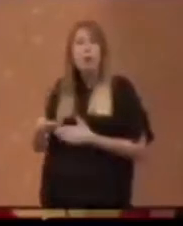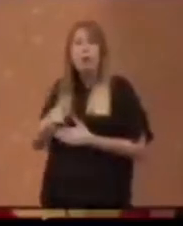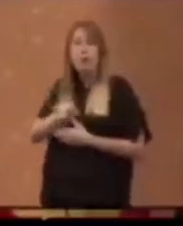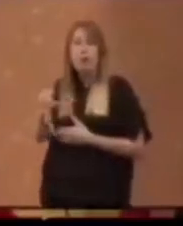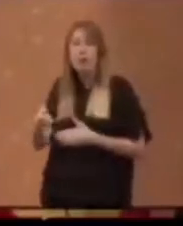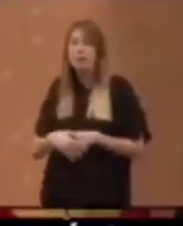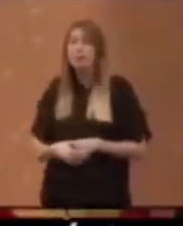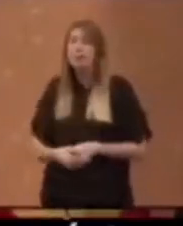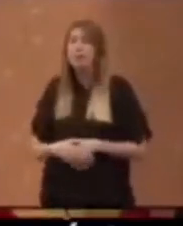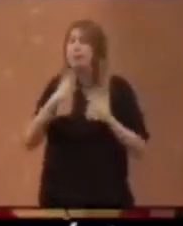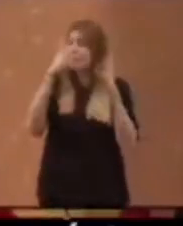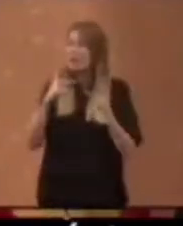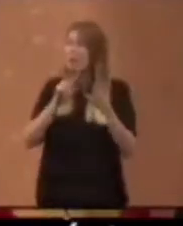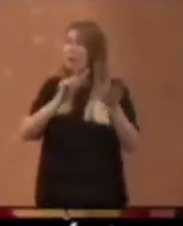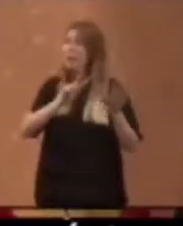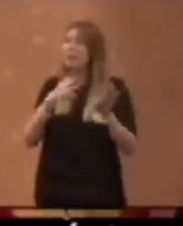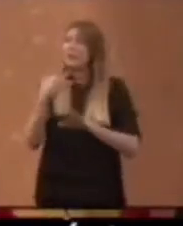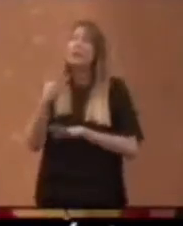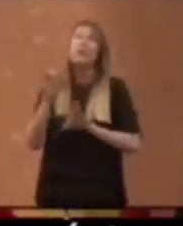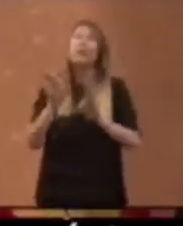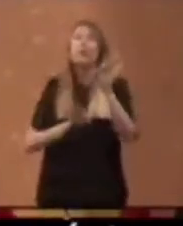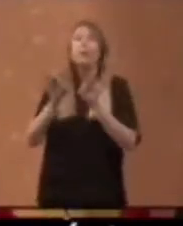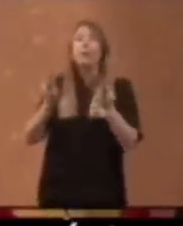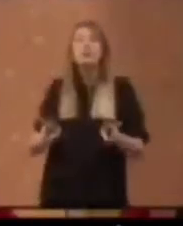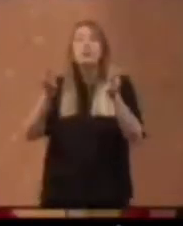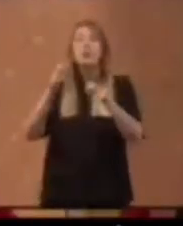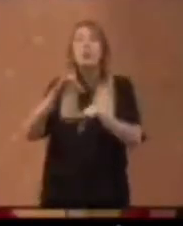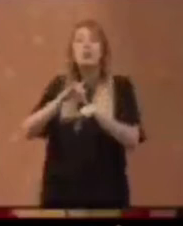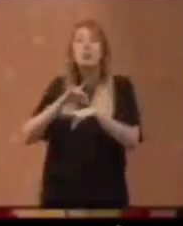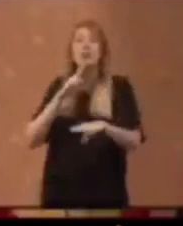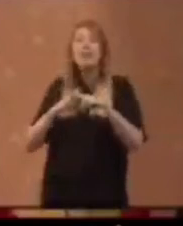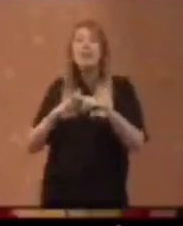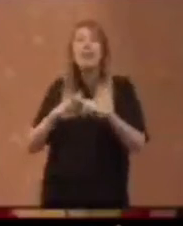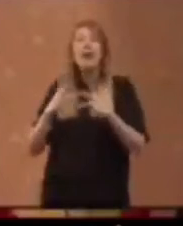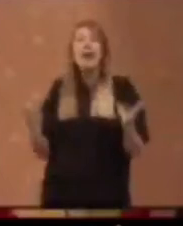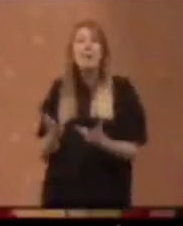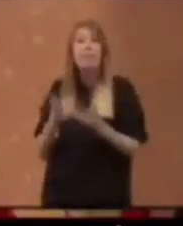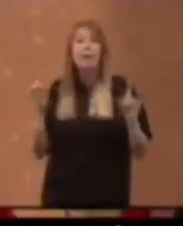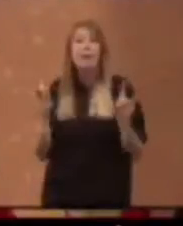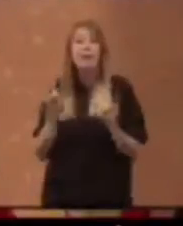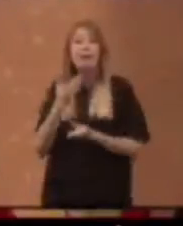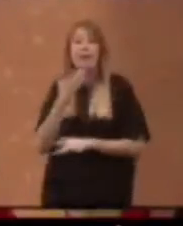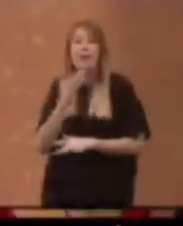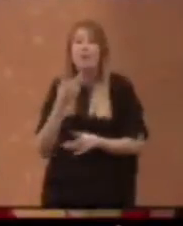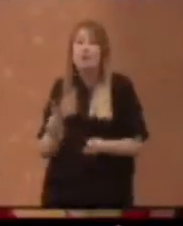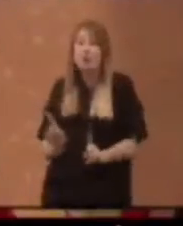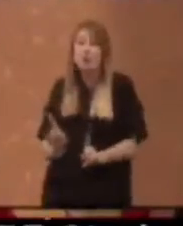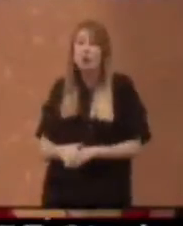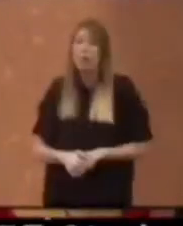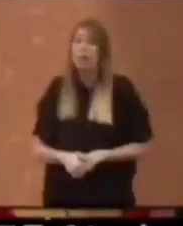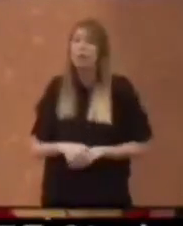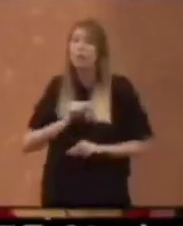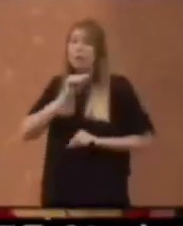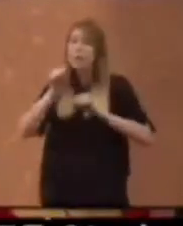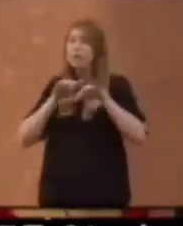calcula que el 75% de las nuevas enfermedades llamadas emergentes, las no conocidas, son transmitidas al ser